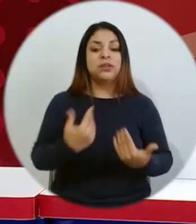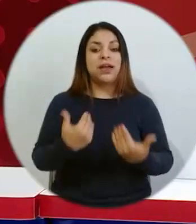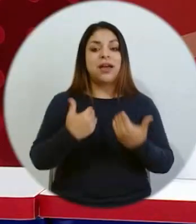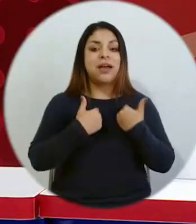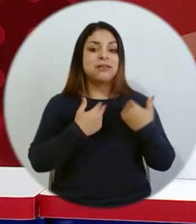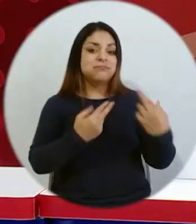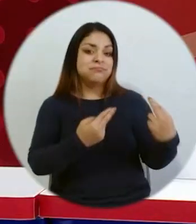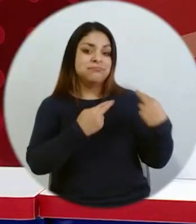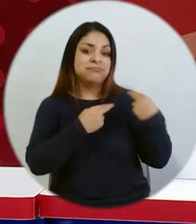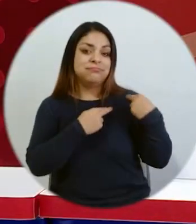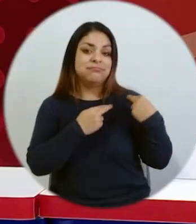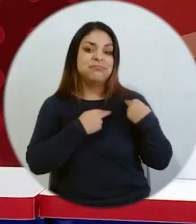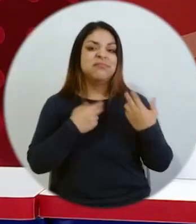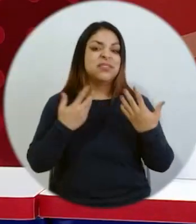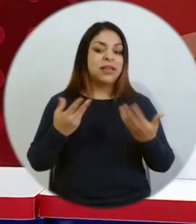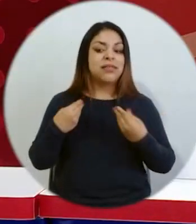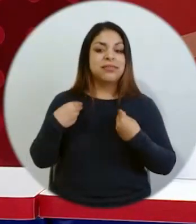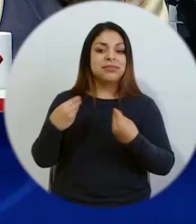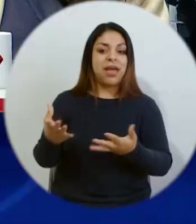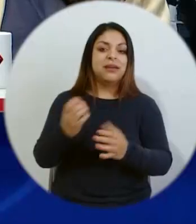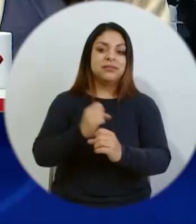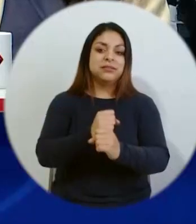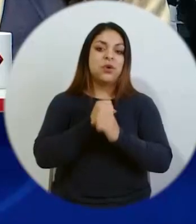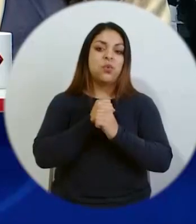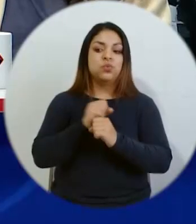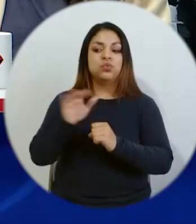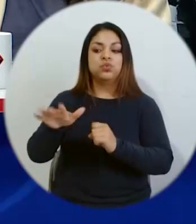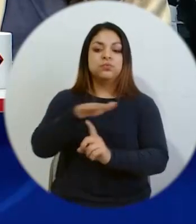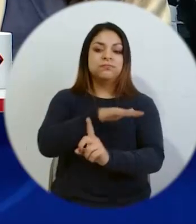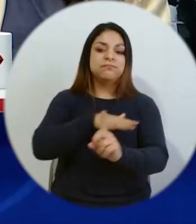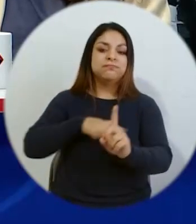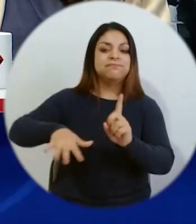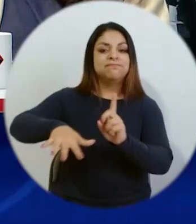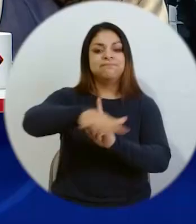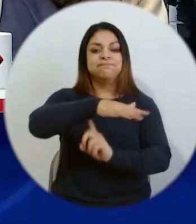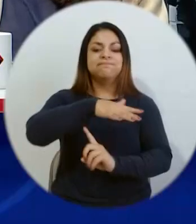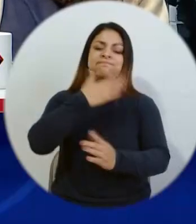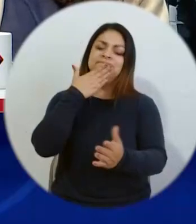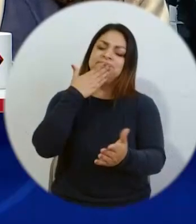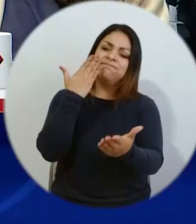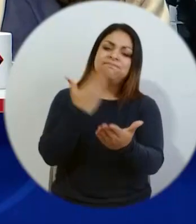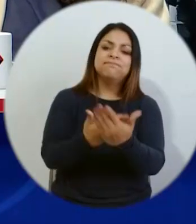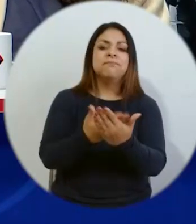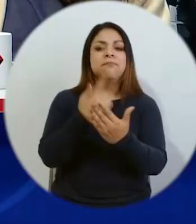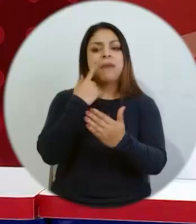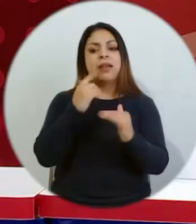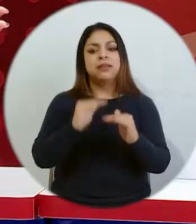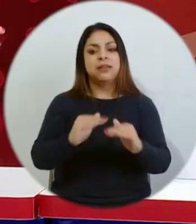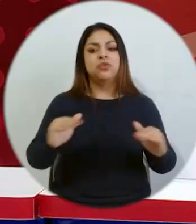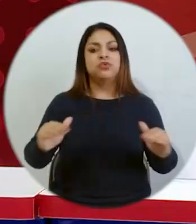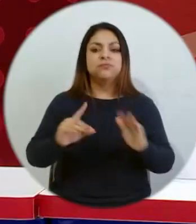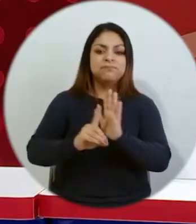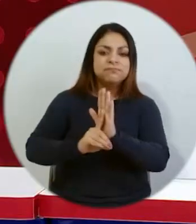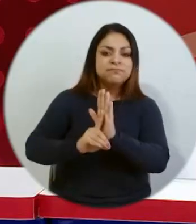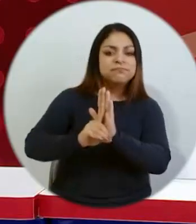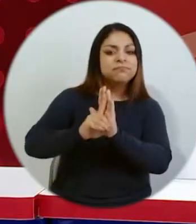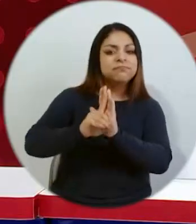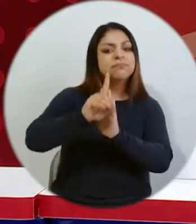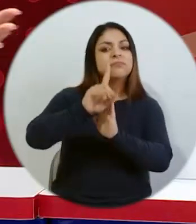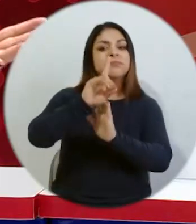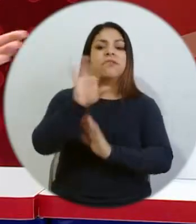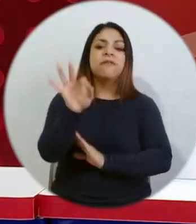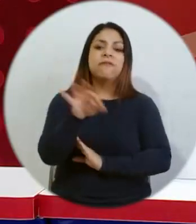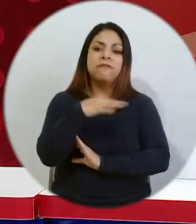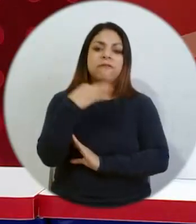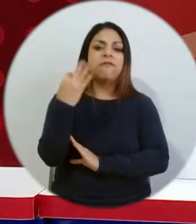una responsabilidad en asegurarles el entorno más óptimo para que se desarrollen, ¿verdad?,